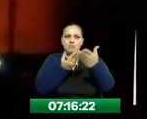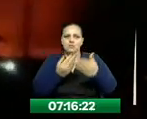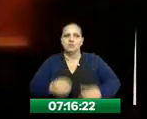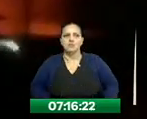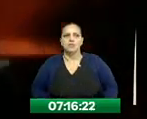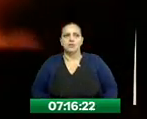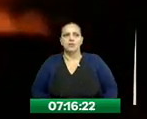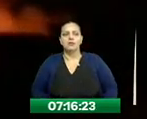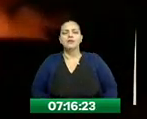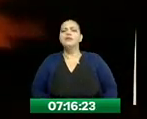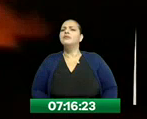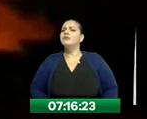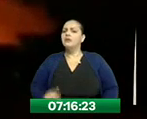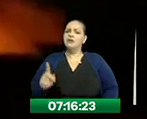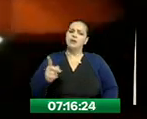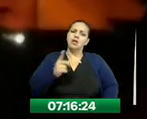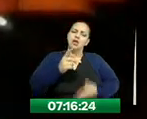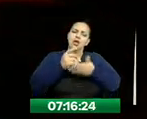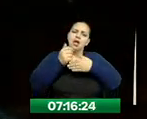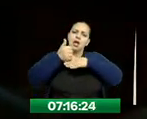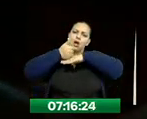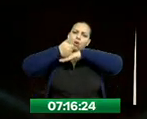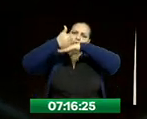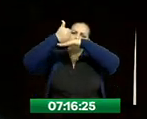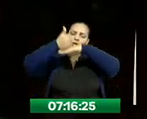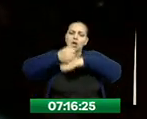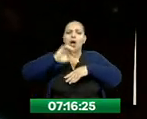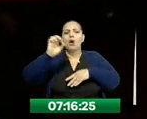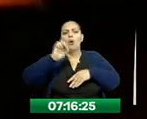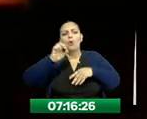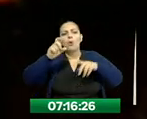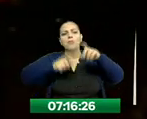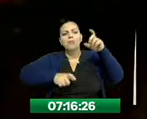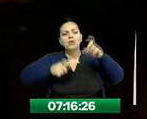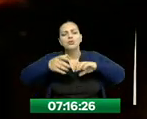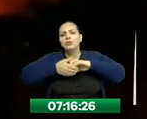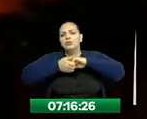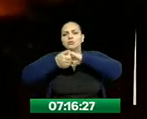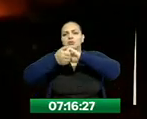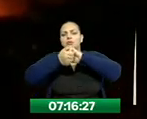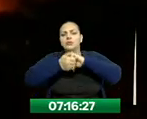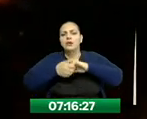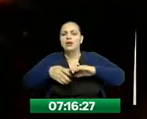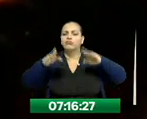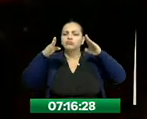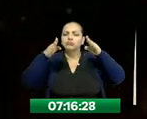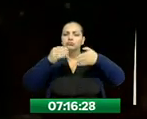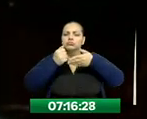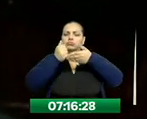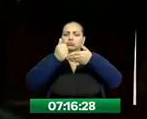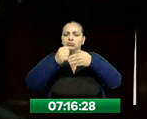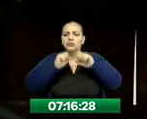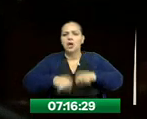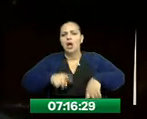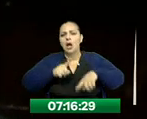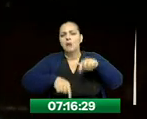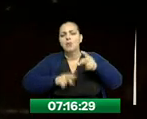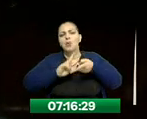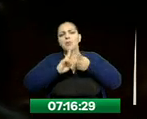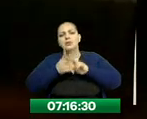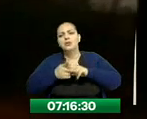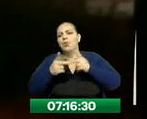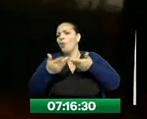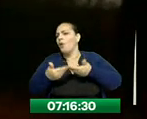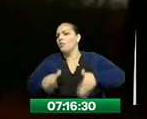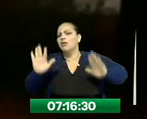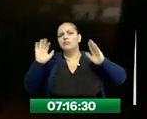llegue la ayuda, solo de la autoridad, sino de sus coterráneos, de la gente, de sus vecinos, de los amigos, de la gente solidaria